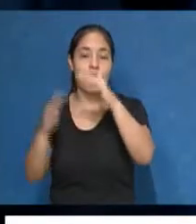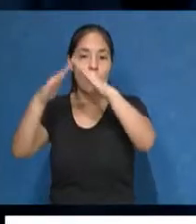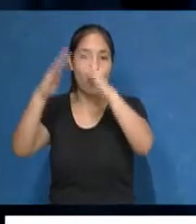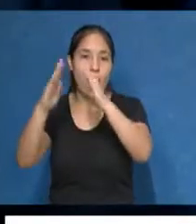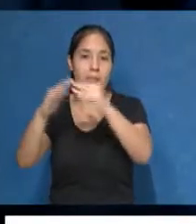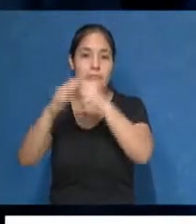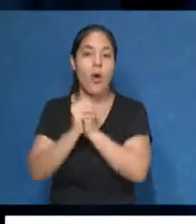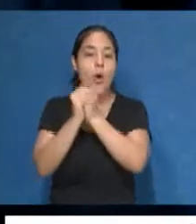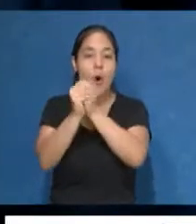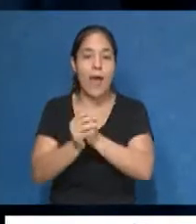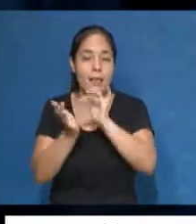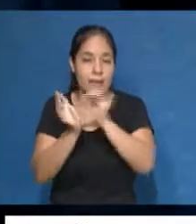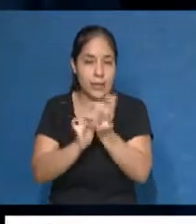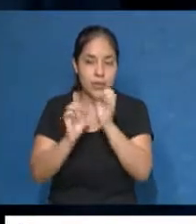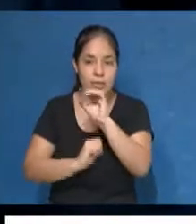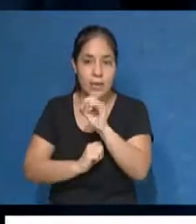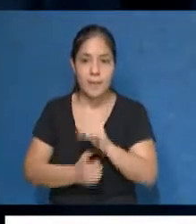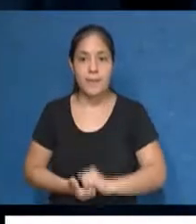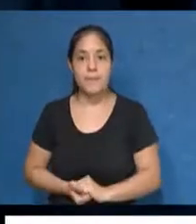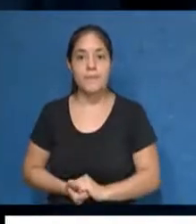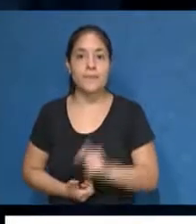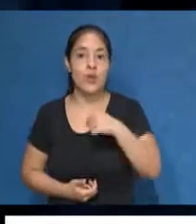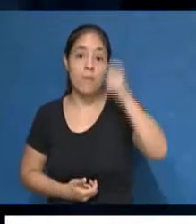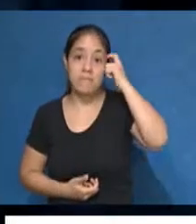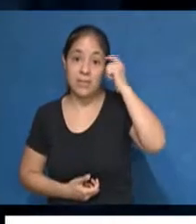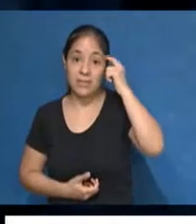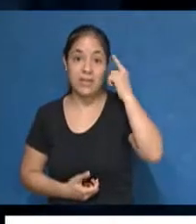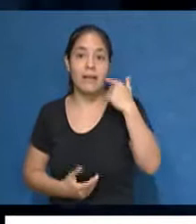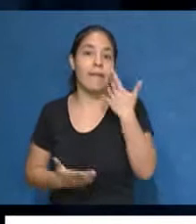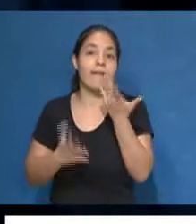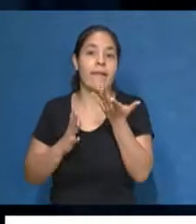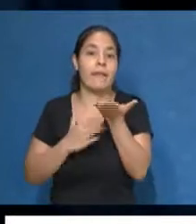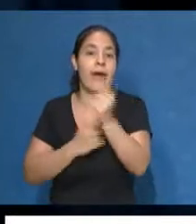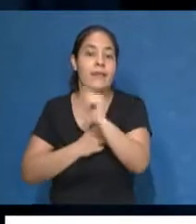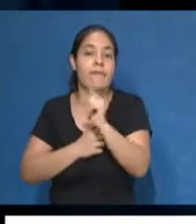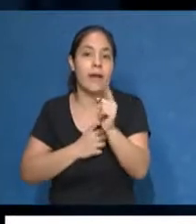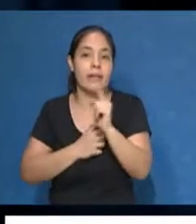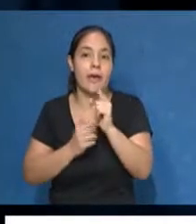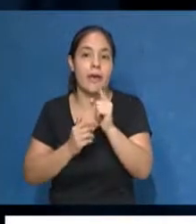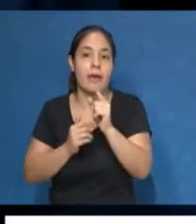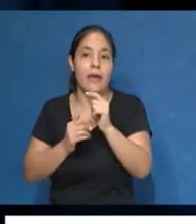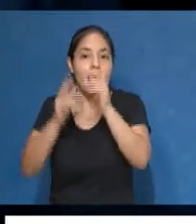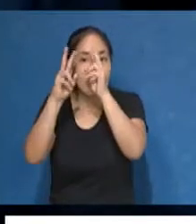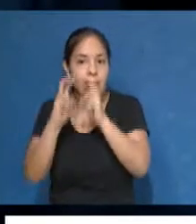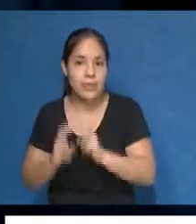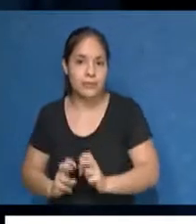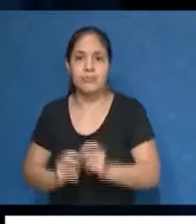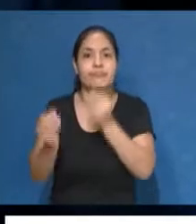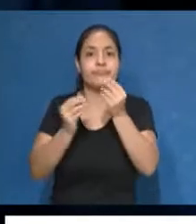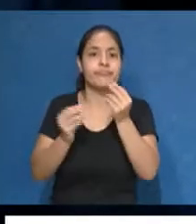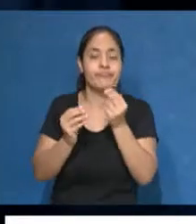Escuchamos lo que está ocurriendo. Que está en la causa, creo que esto no es necesario y sería más morboso que necesario la investigación que debe conocer la comunidad. Creo